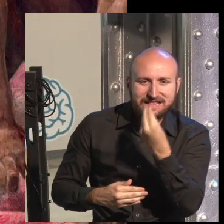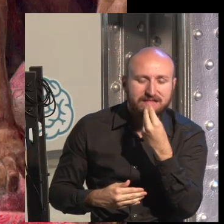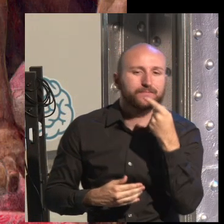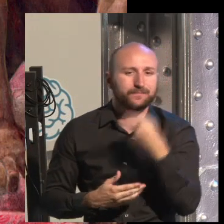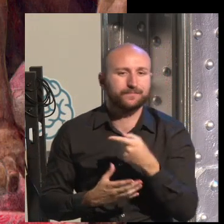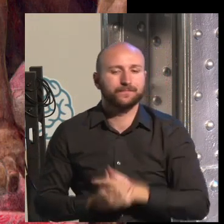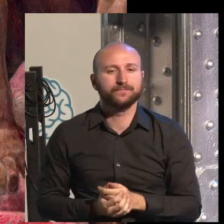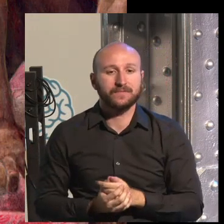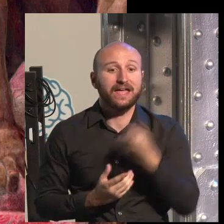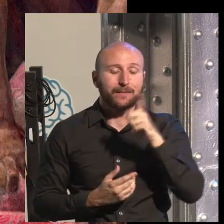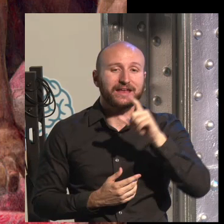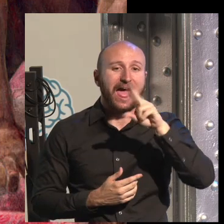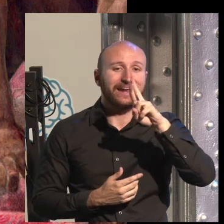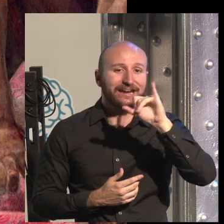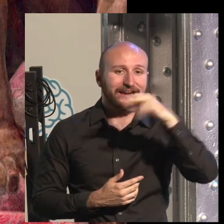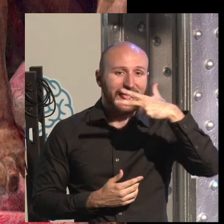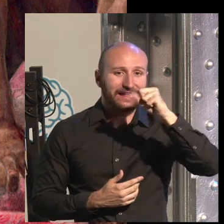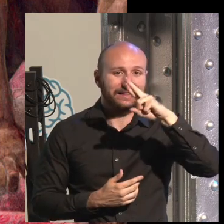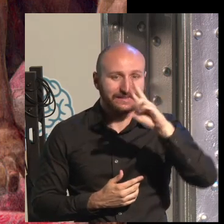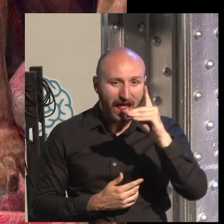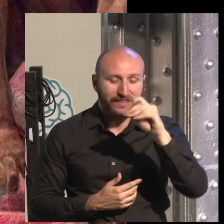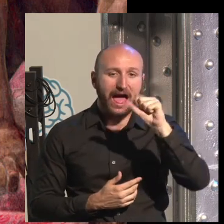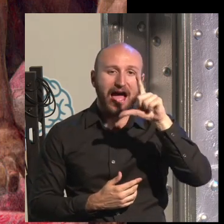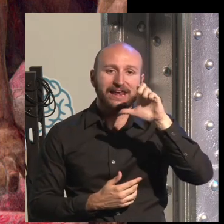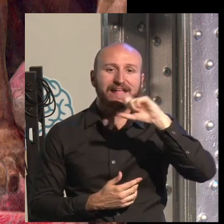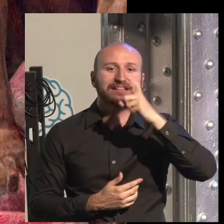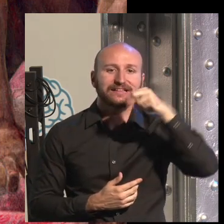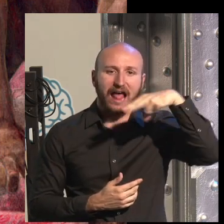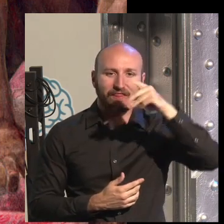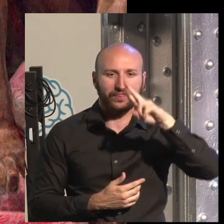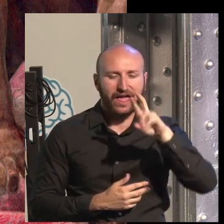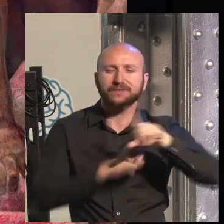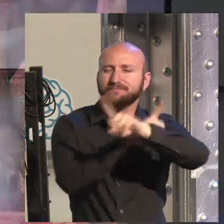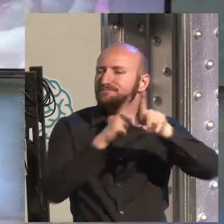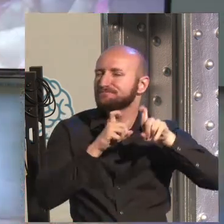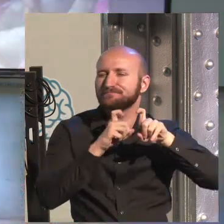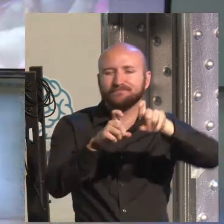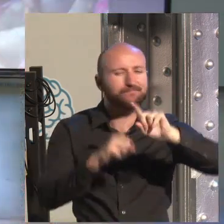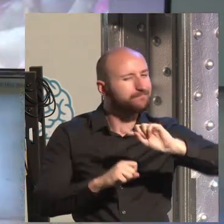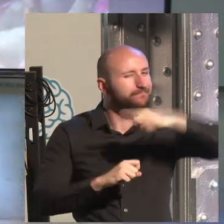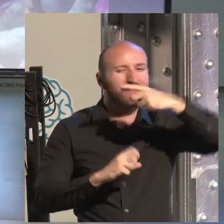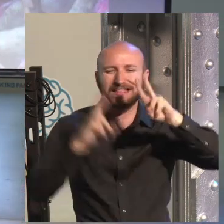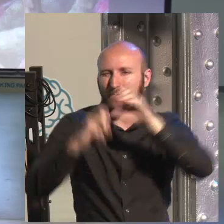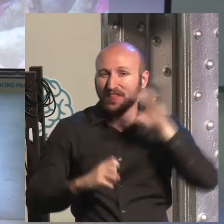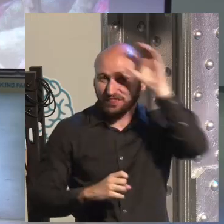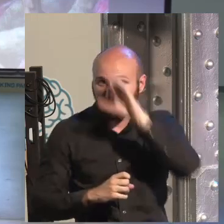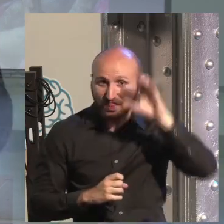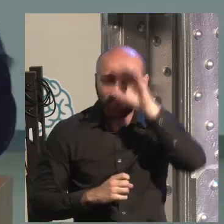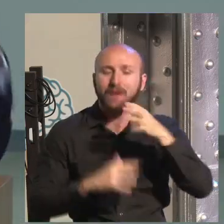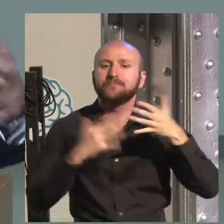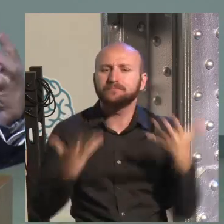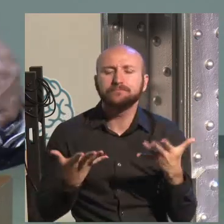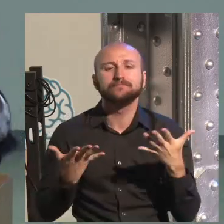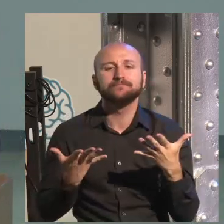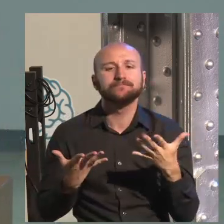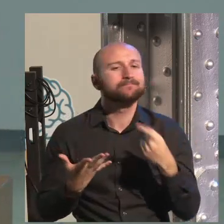que se hace Richard Alexander y todos los sociobiólogos, la pregunta primera en la ciencia de la biología social es ¿para